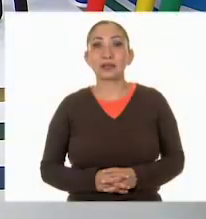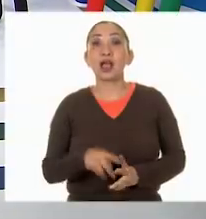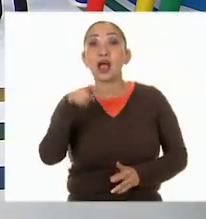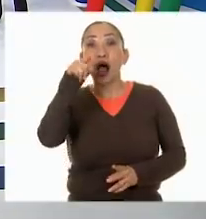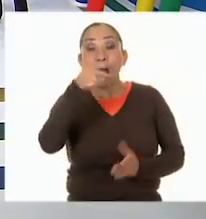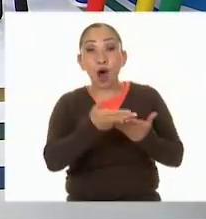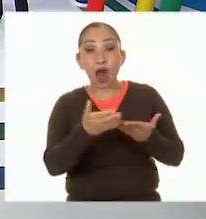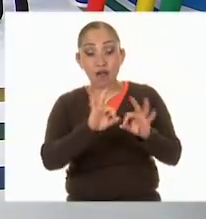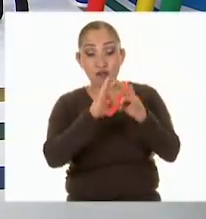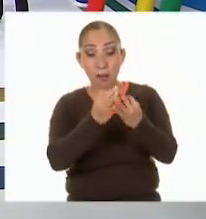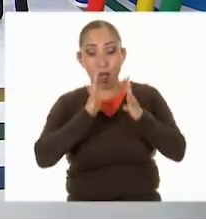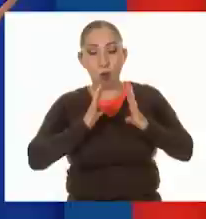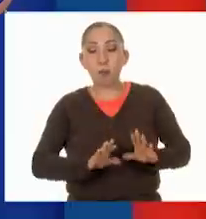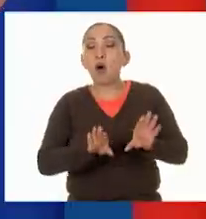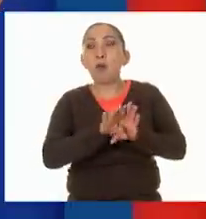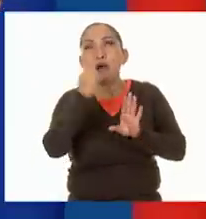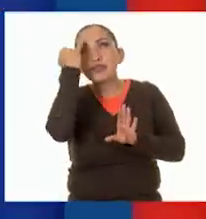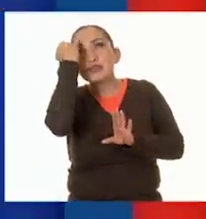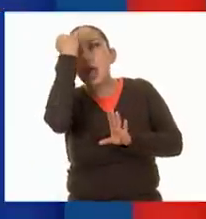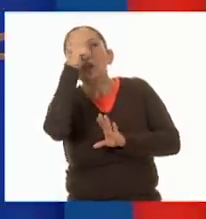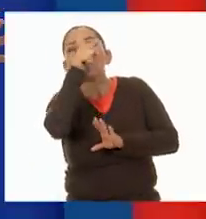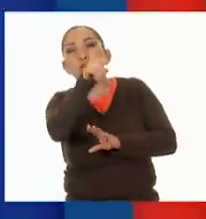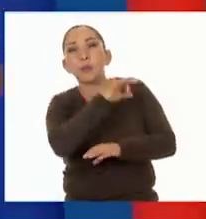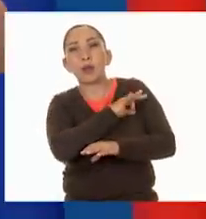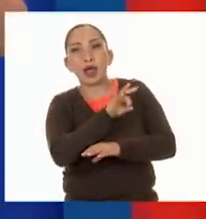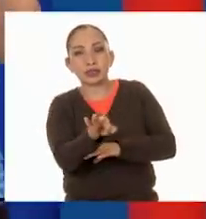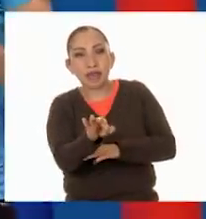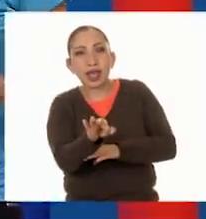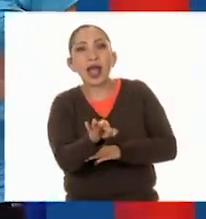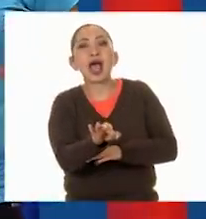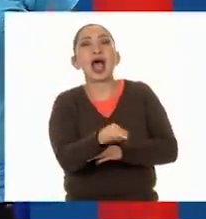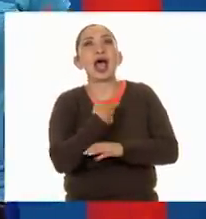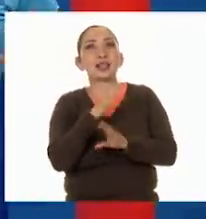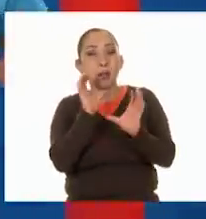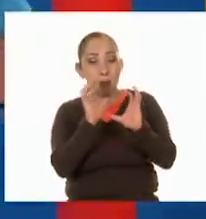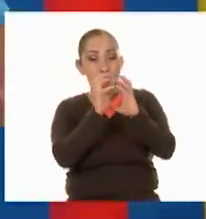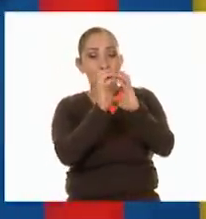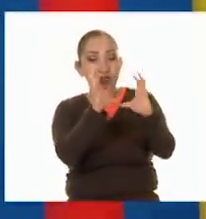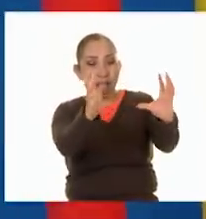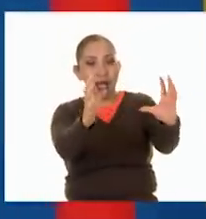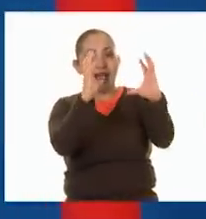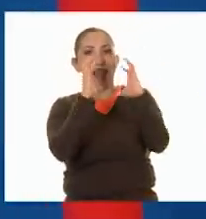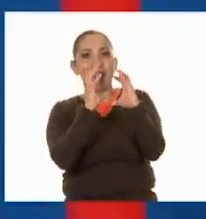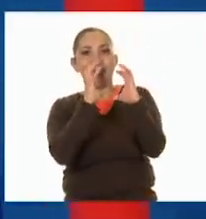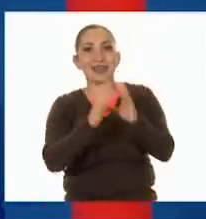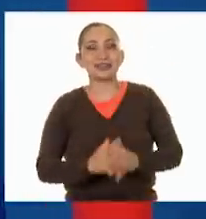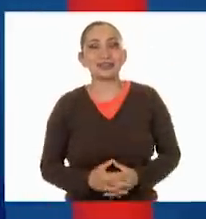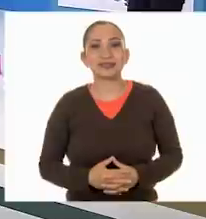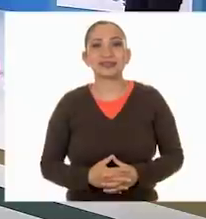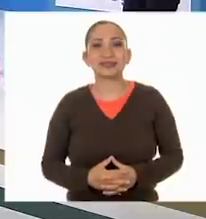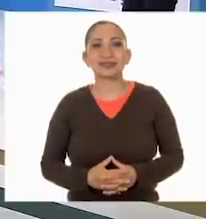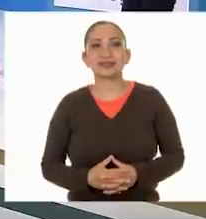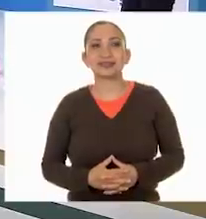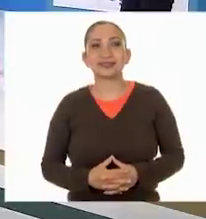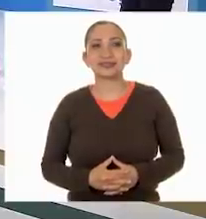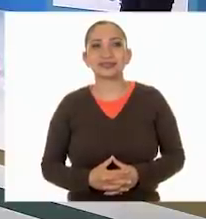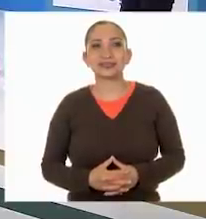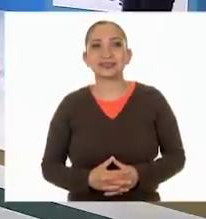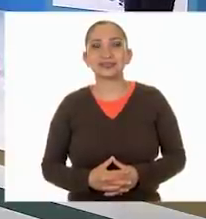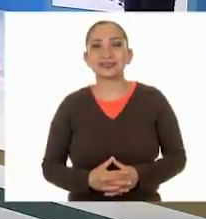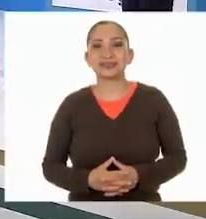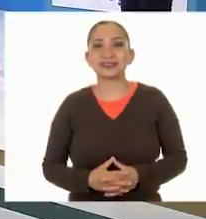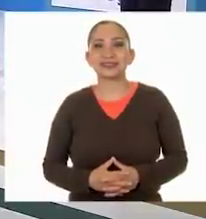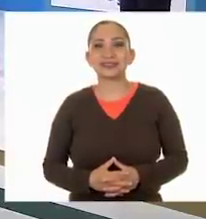Adopta una postura en la que podrías atrapar una gran pelota de playa. A ver, vamos a ver.